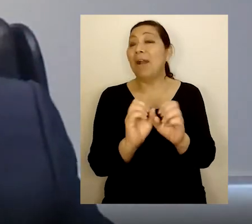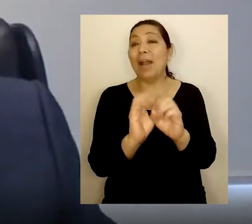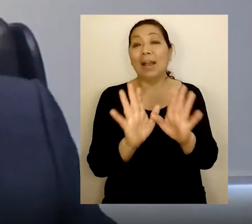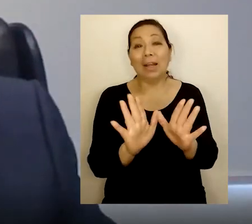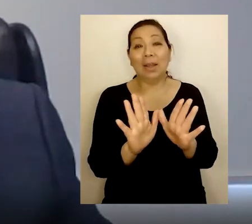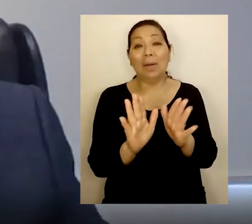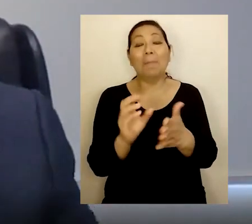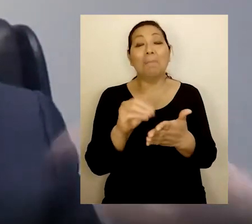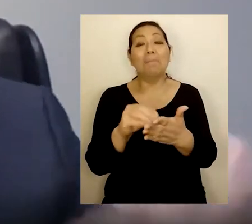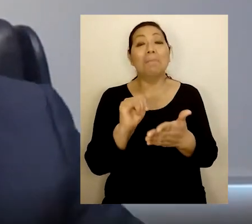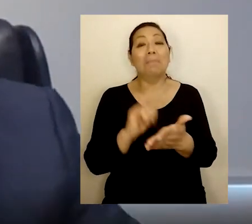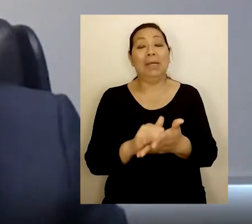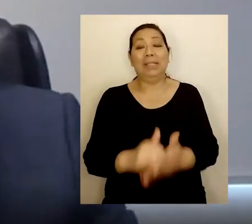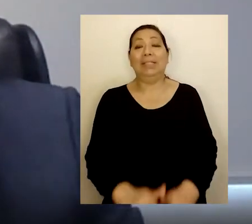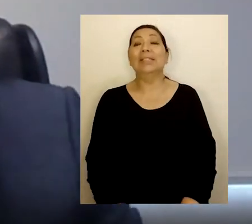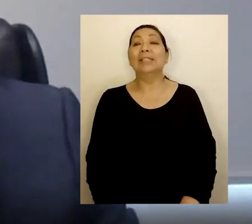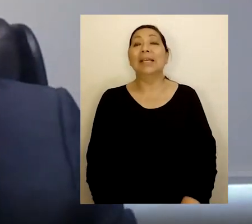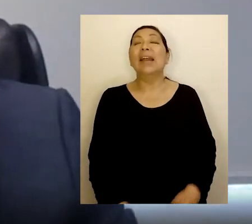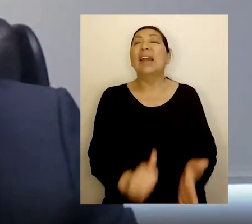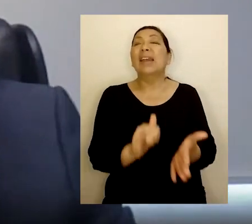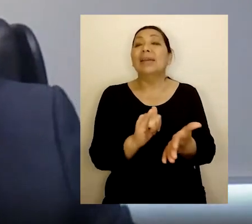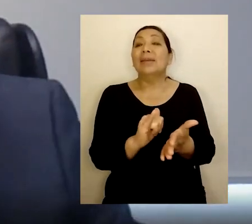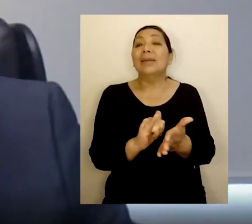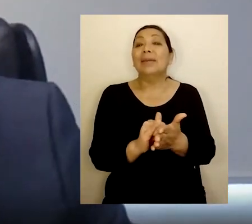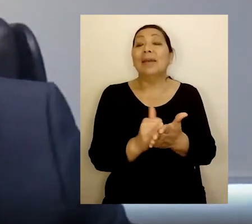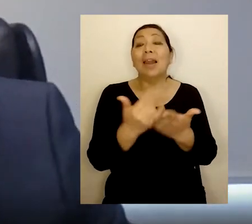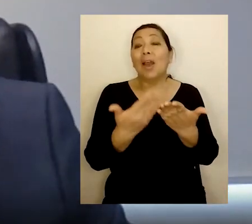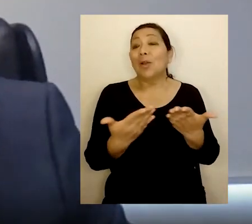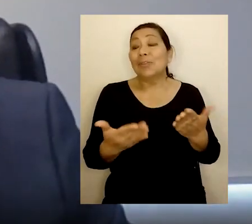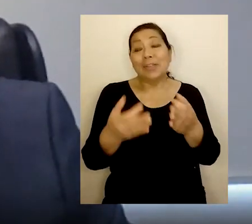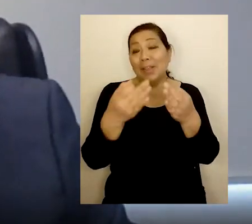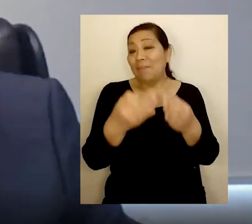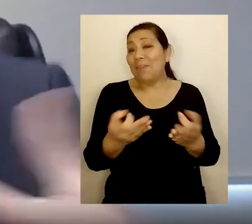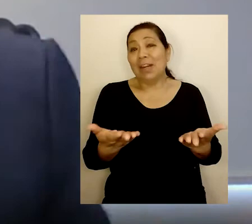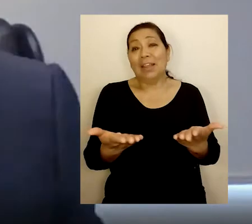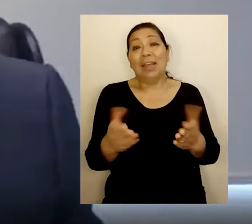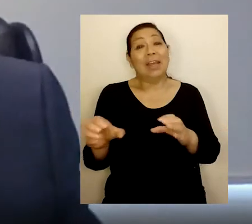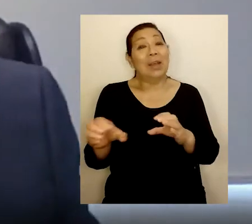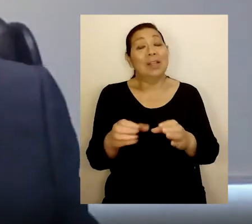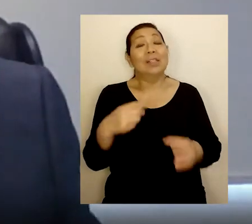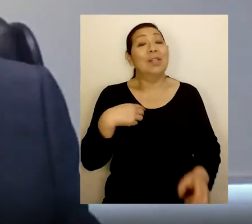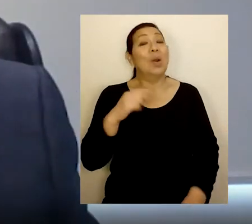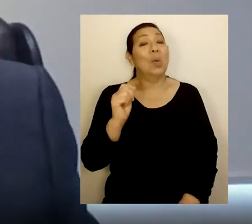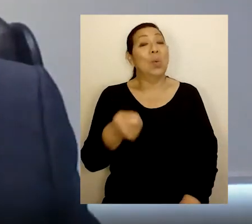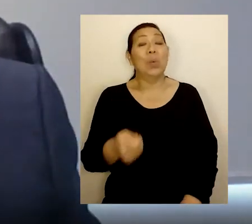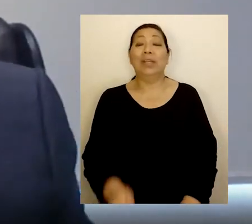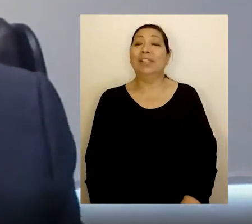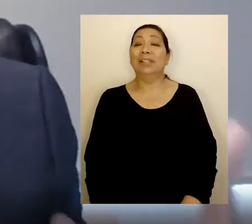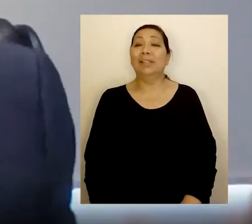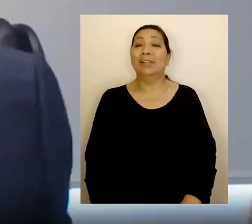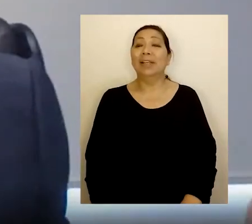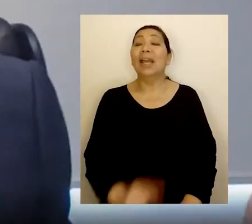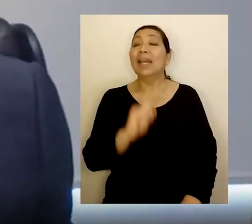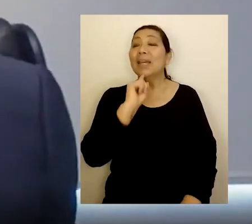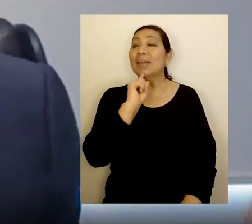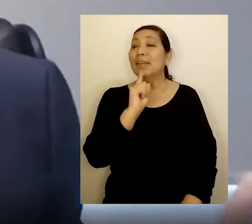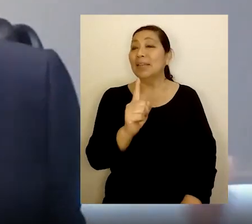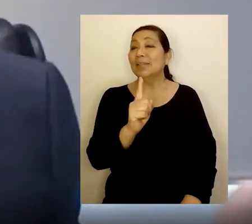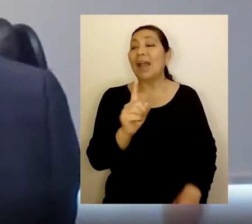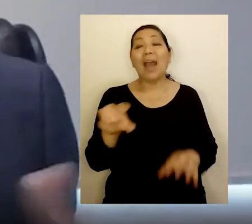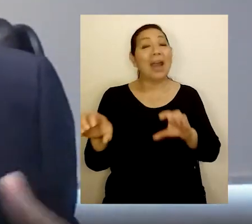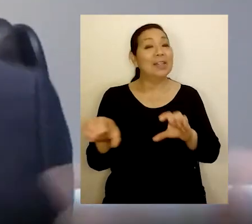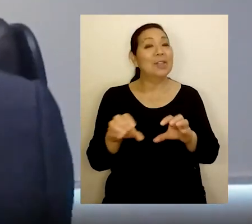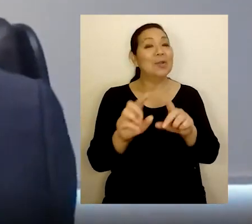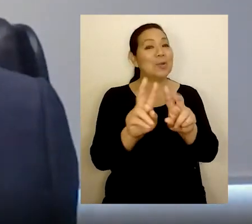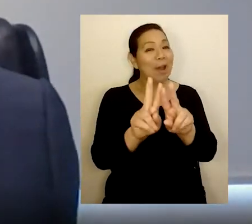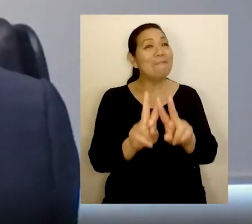claramente nuestra posición. Y la realidad es que lo que hace el juez es simplemente hacer